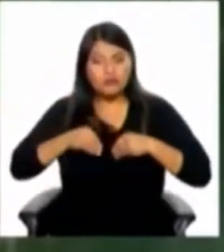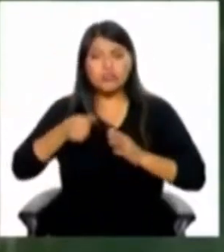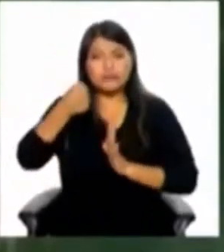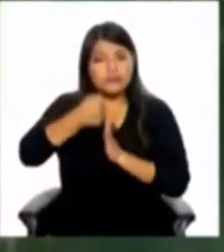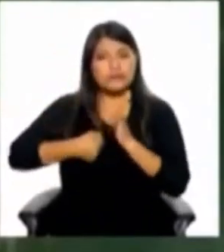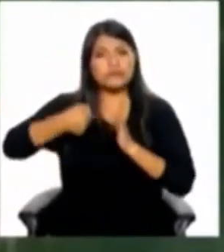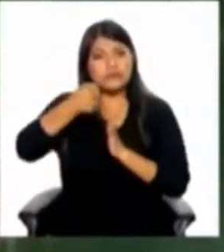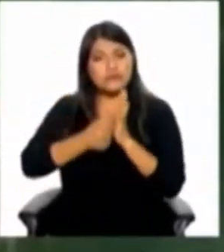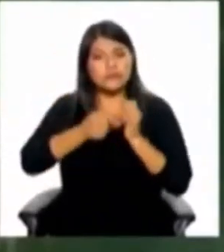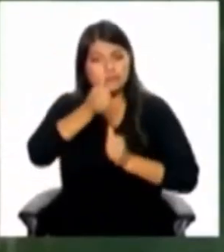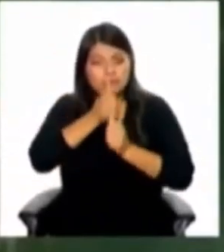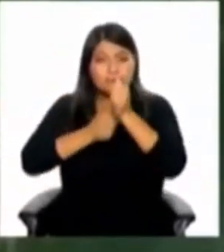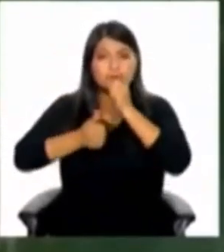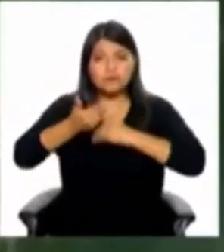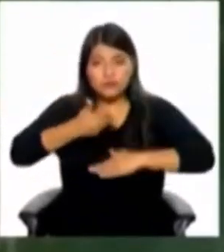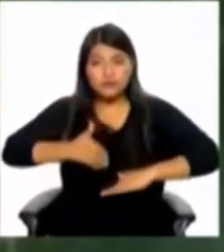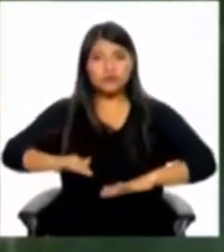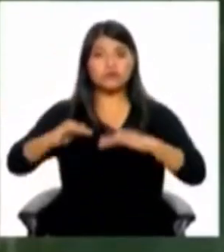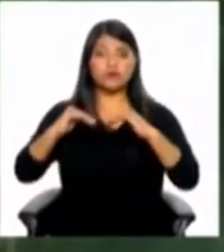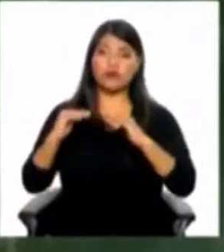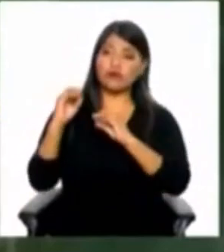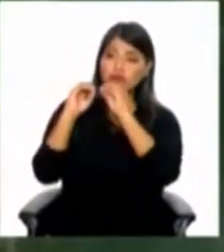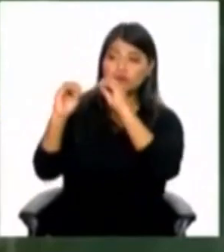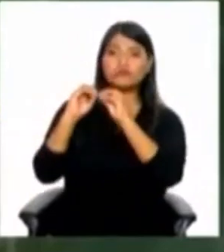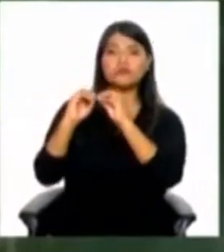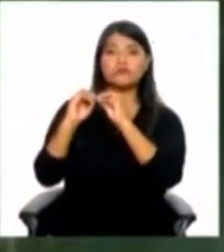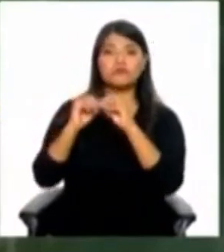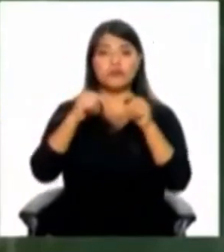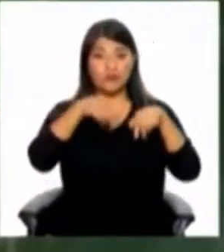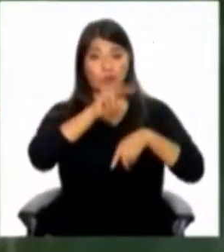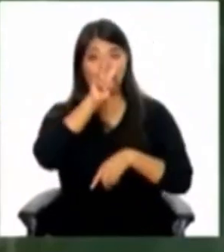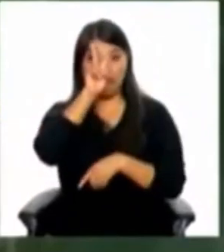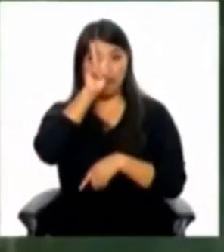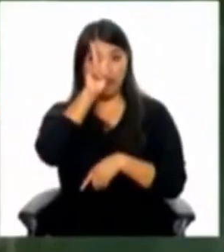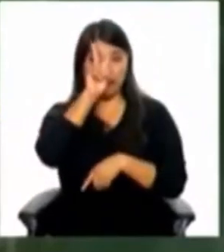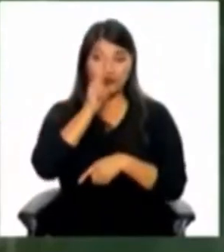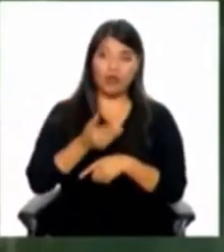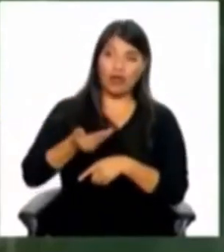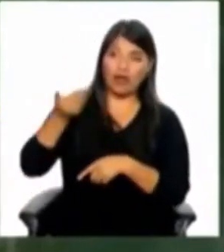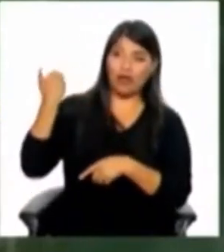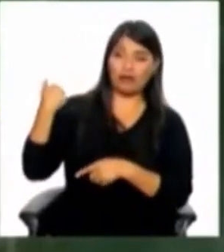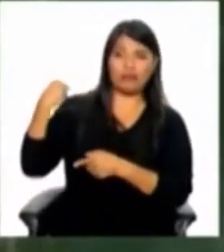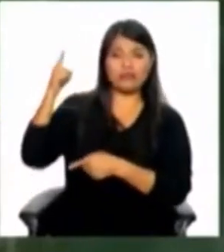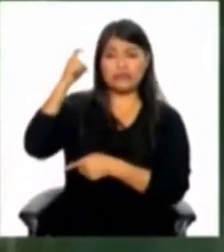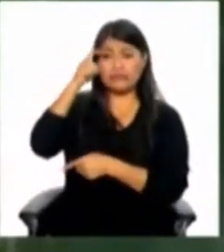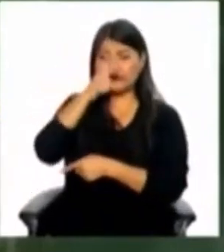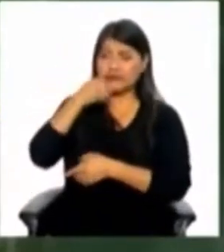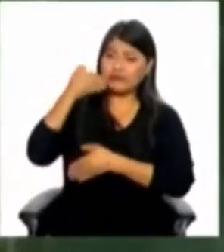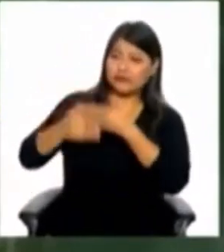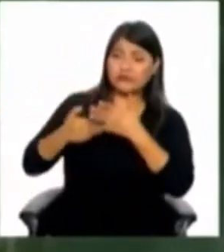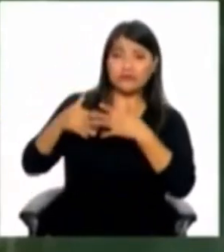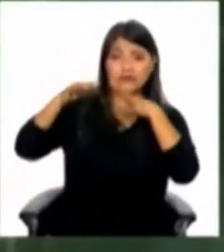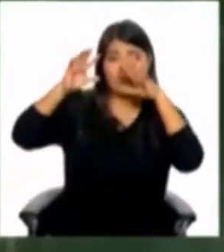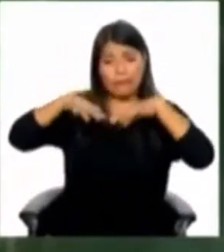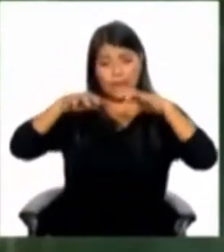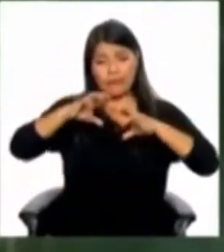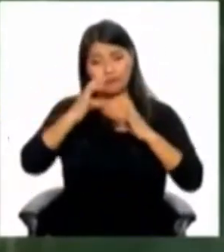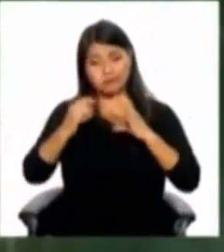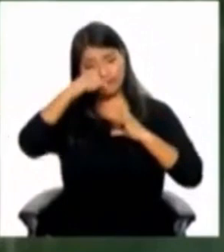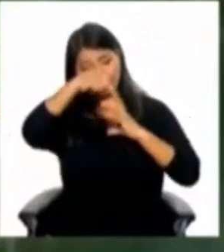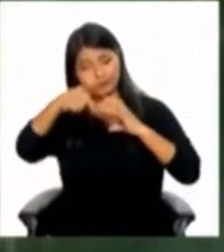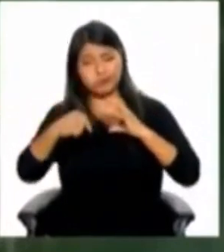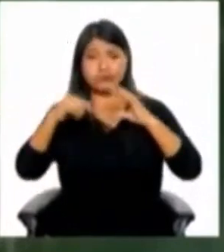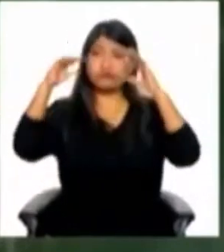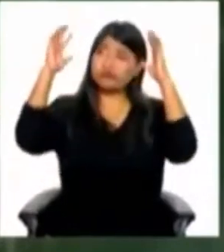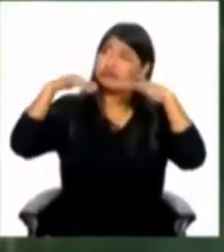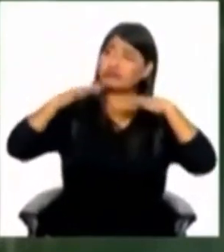la interdependencia. Hoy es el Perú al que le toca enfrentar El Niño. Mañana